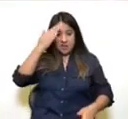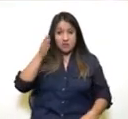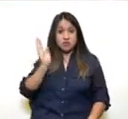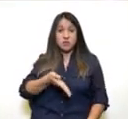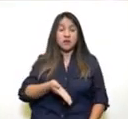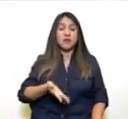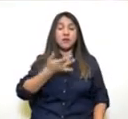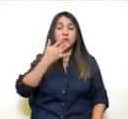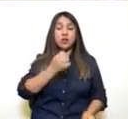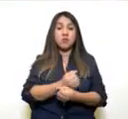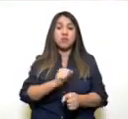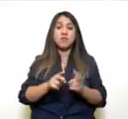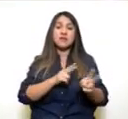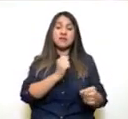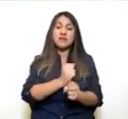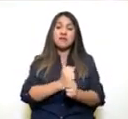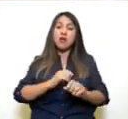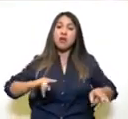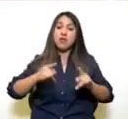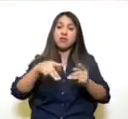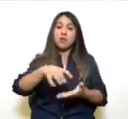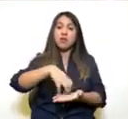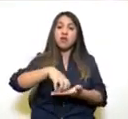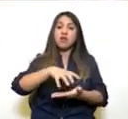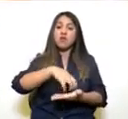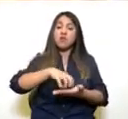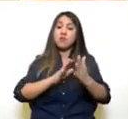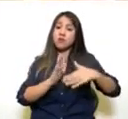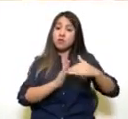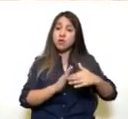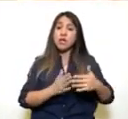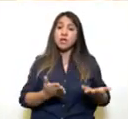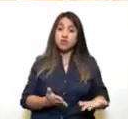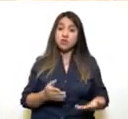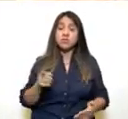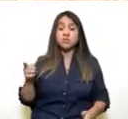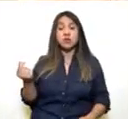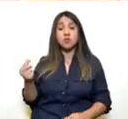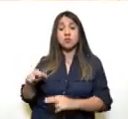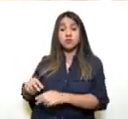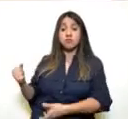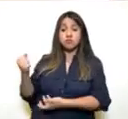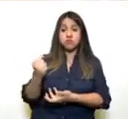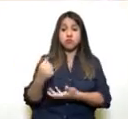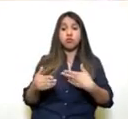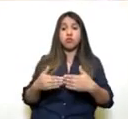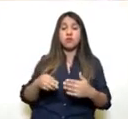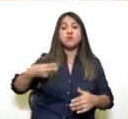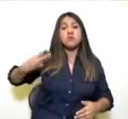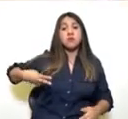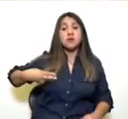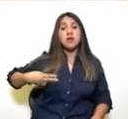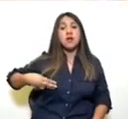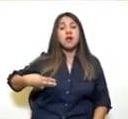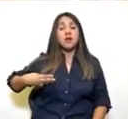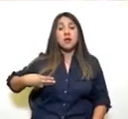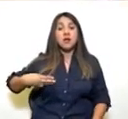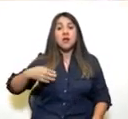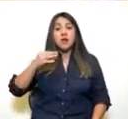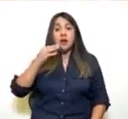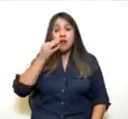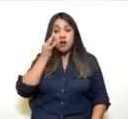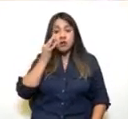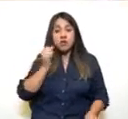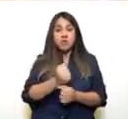trabajos de obras en la comuna de la pintana esos recursos están en la municipalidad de las condes no han sido transferido a la comuna de la